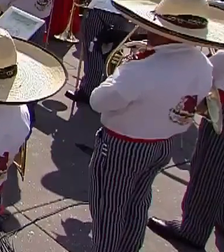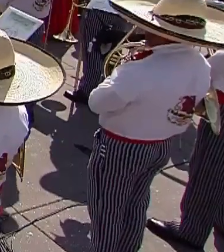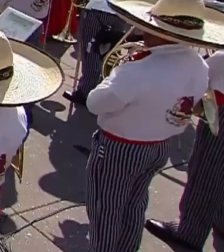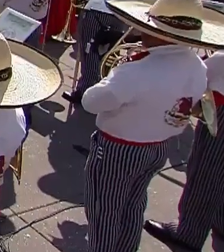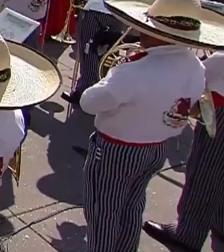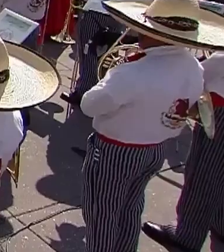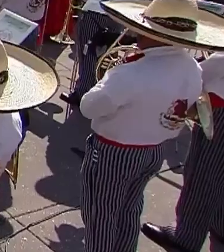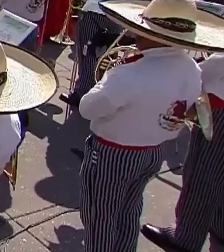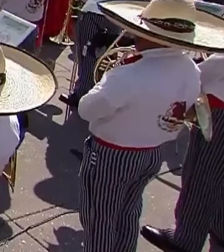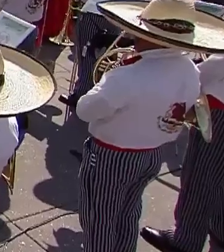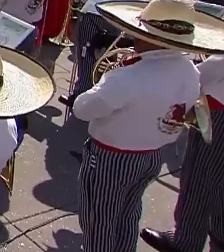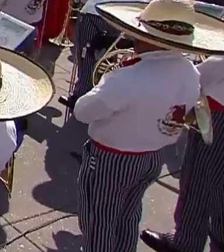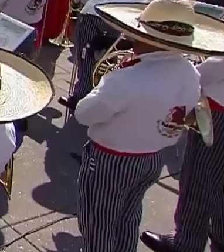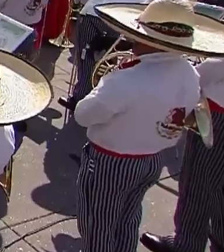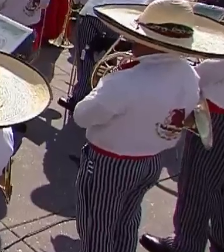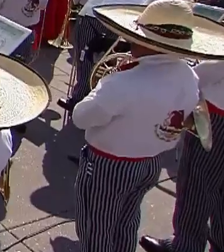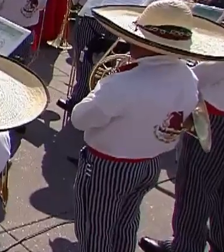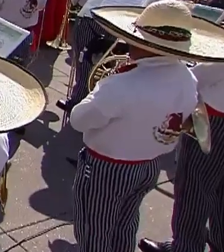mexicanas, mexicanos,